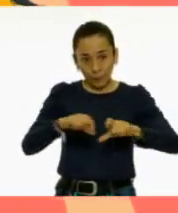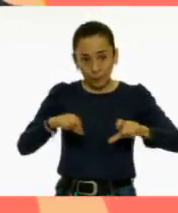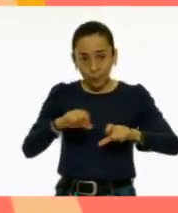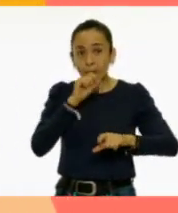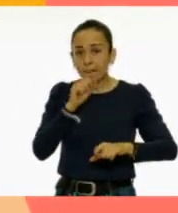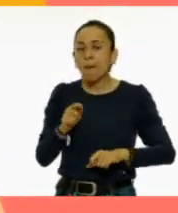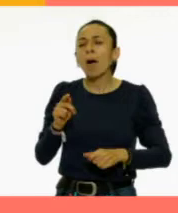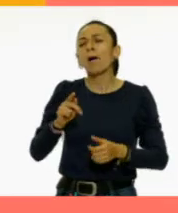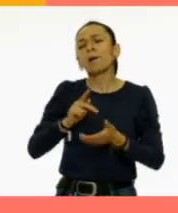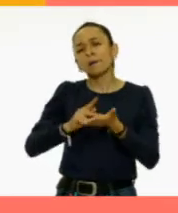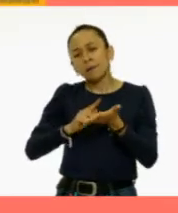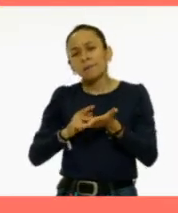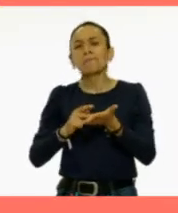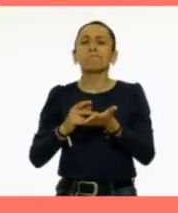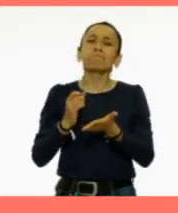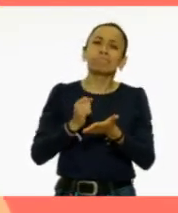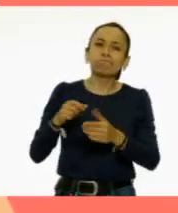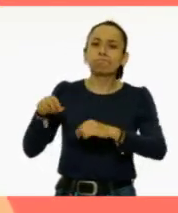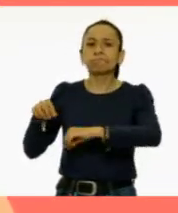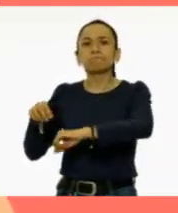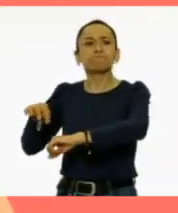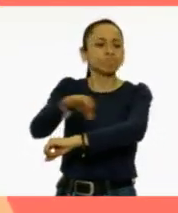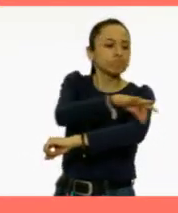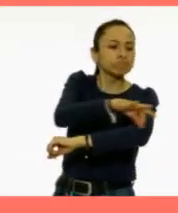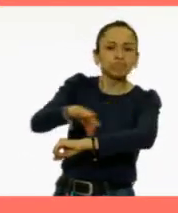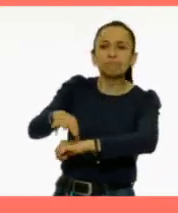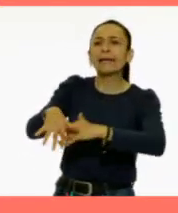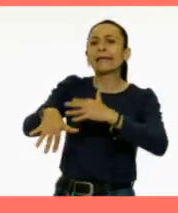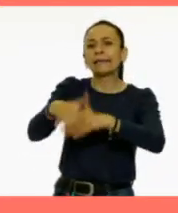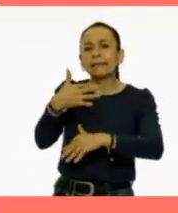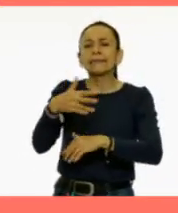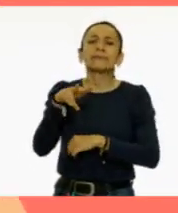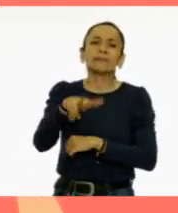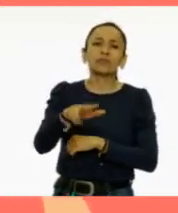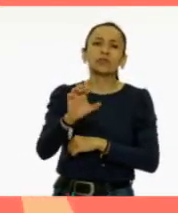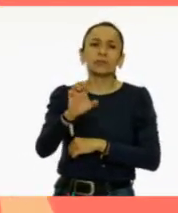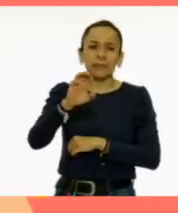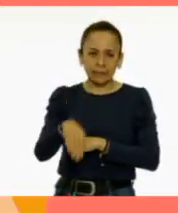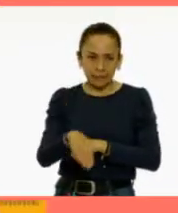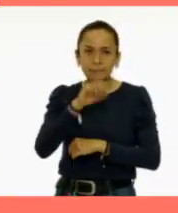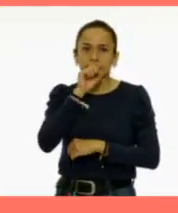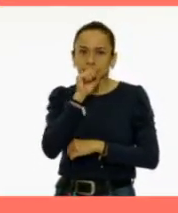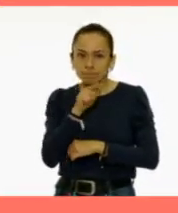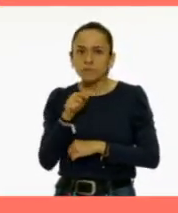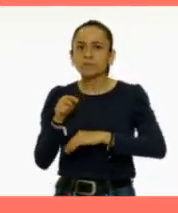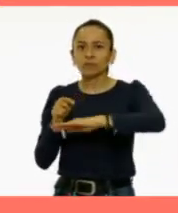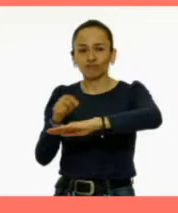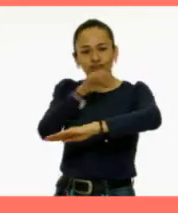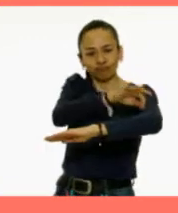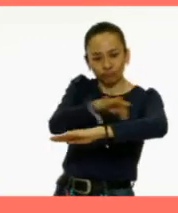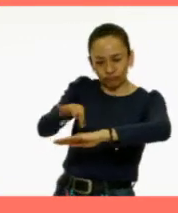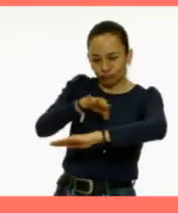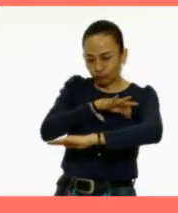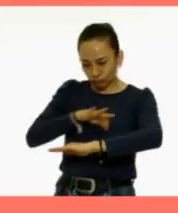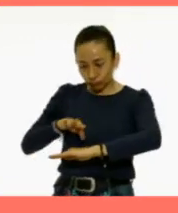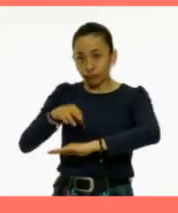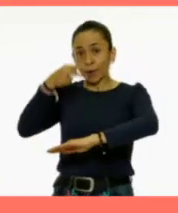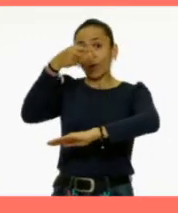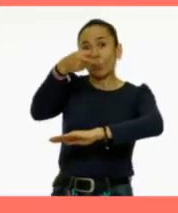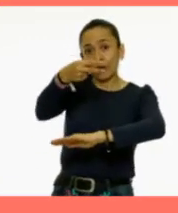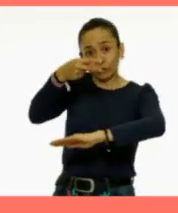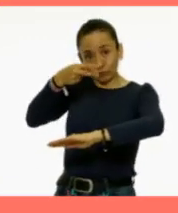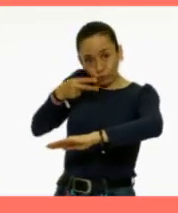el plumón o la pluma de 15 a 18 centímetros de largo de un lado, dejando un margen de